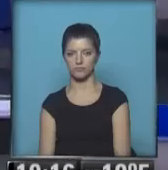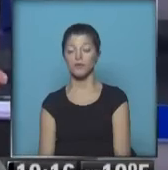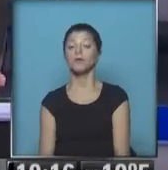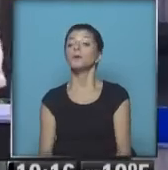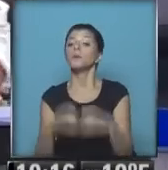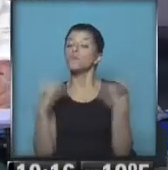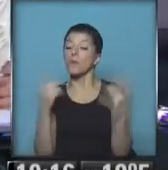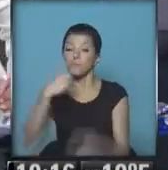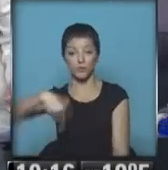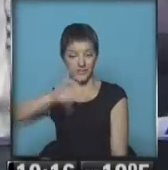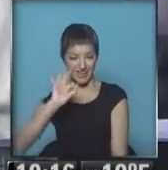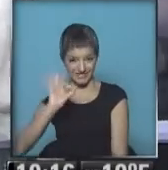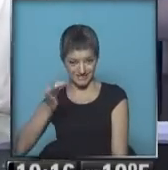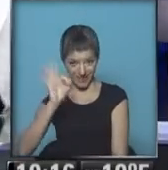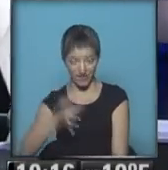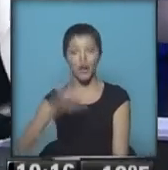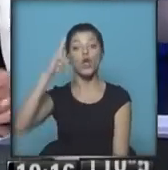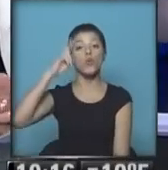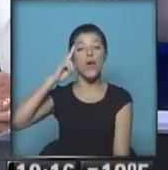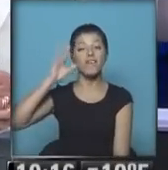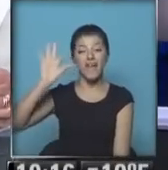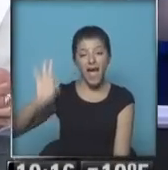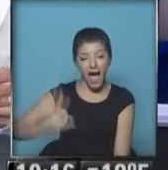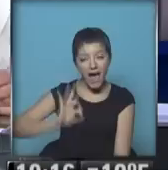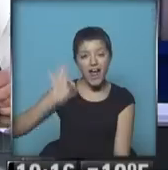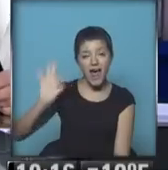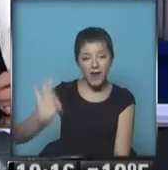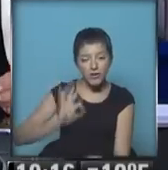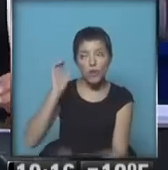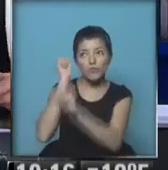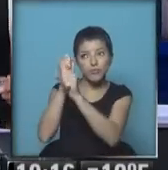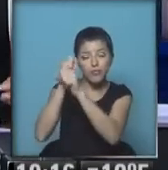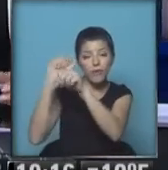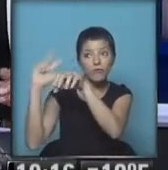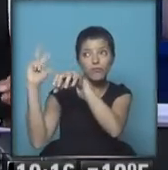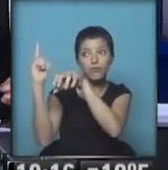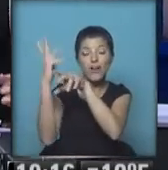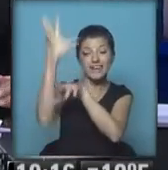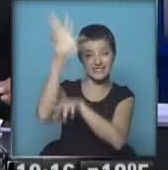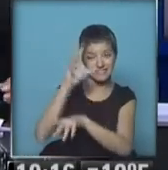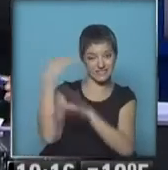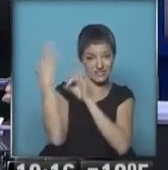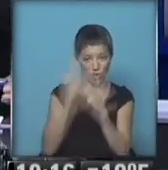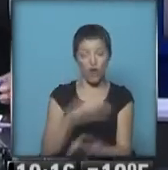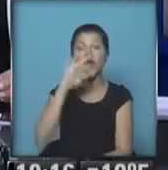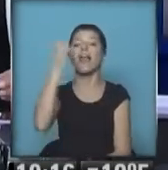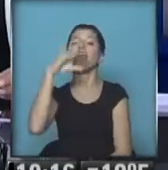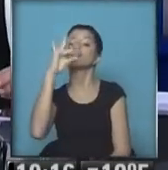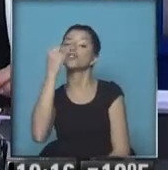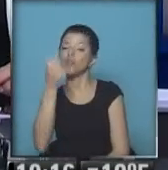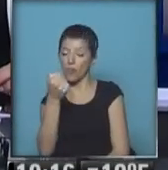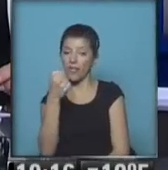Bueno, saben ustedes que luego de 9 años en el espacio llegó la sonda New Horizons, que así se llama,